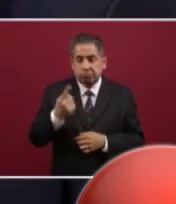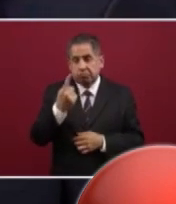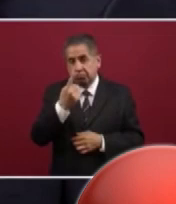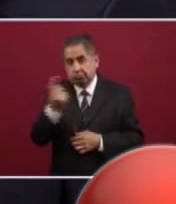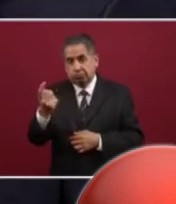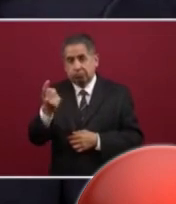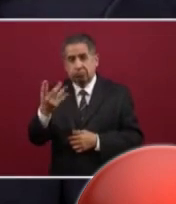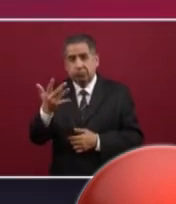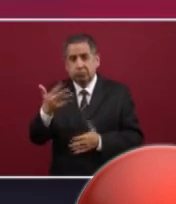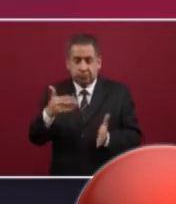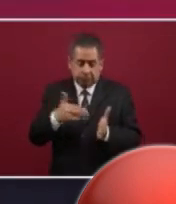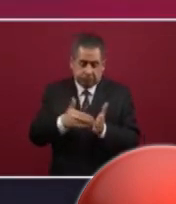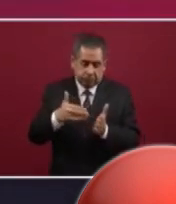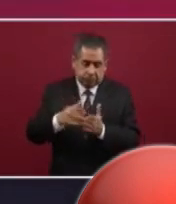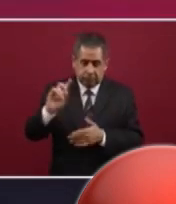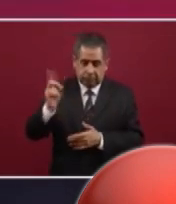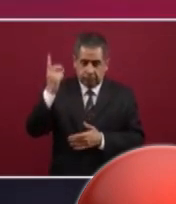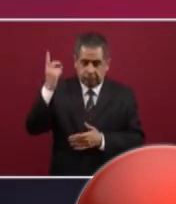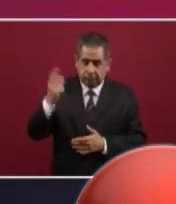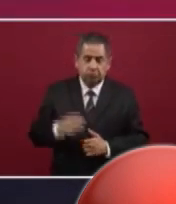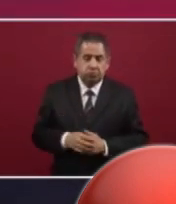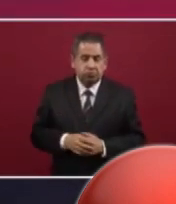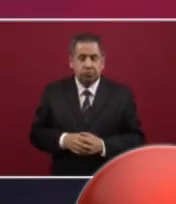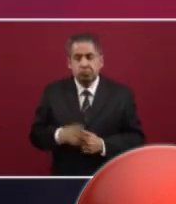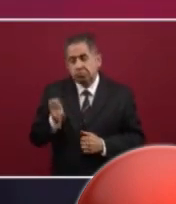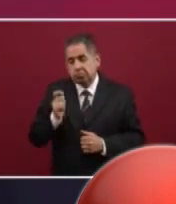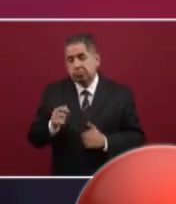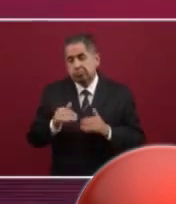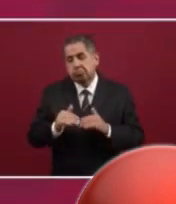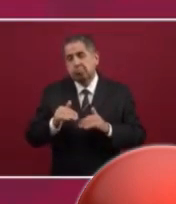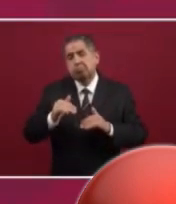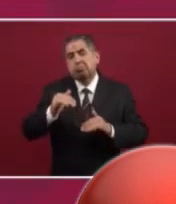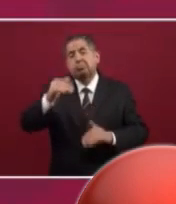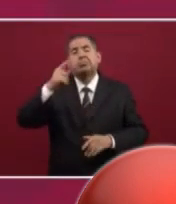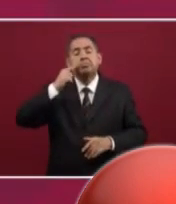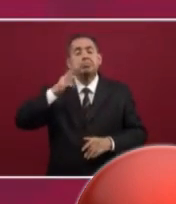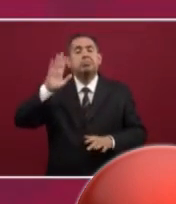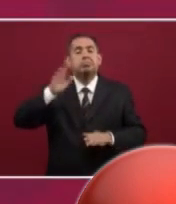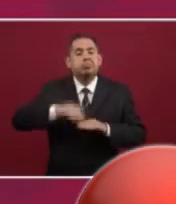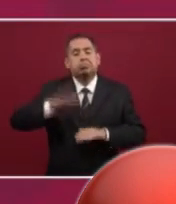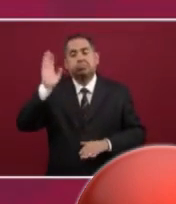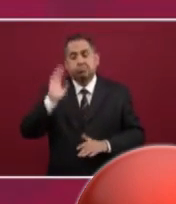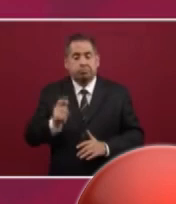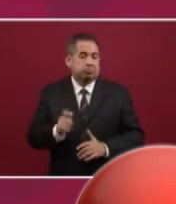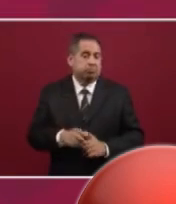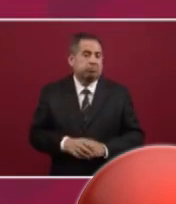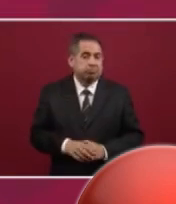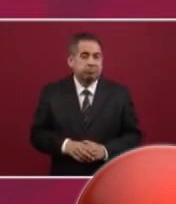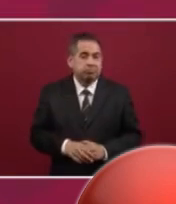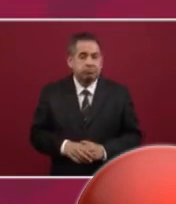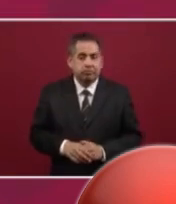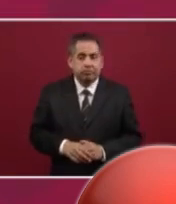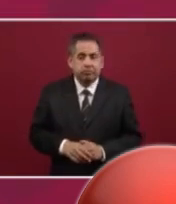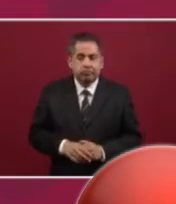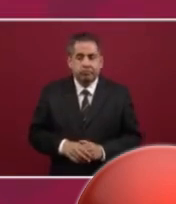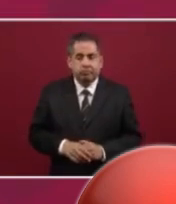150 millones de dólares. Y de ahí para arriba.